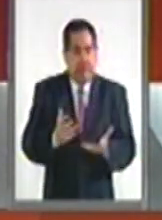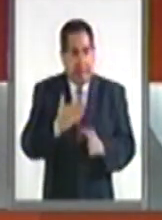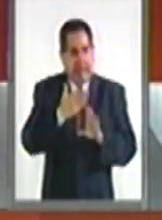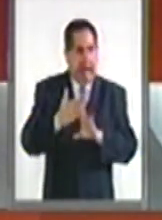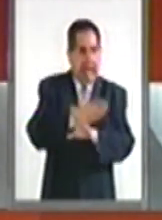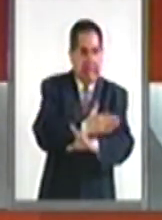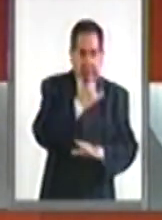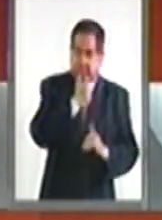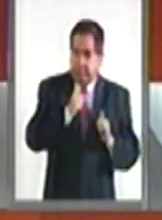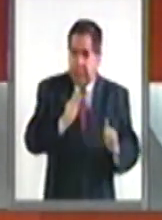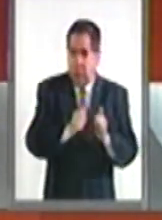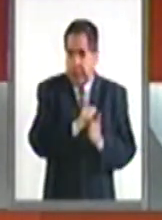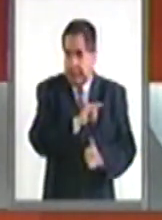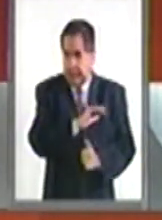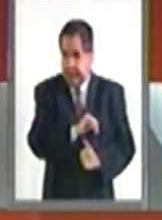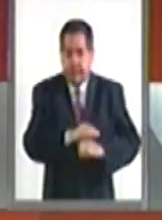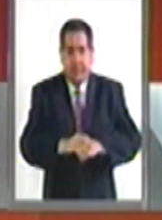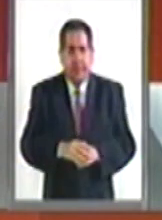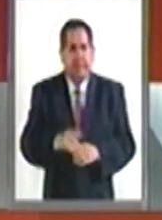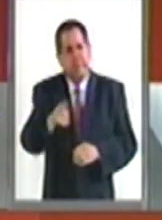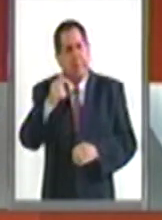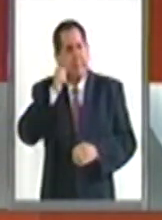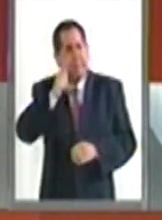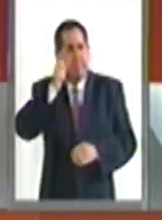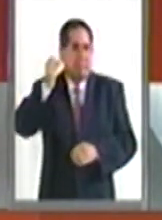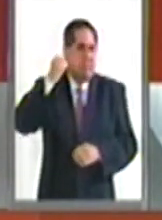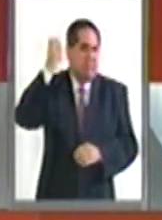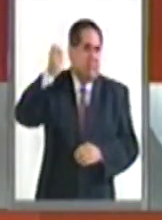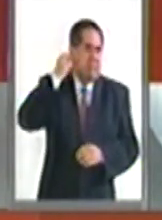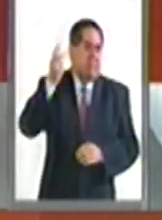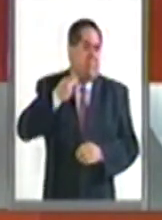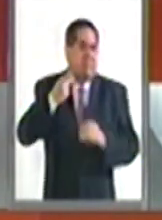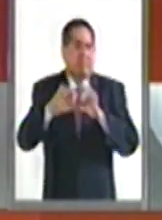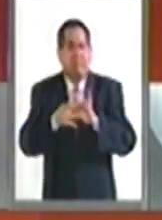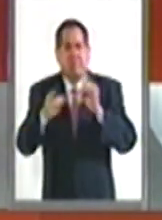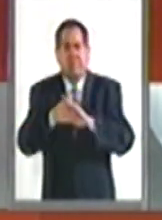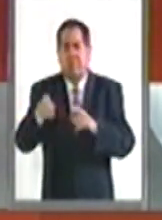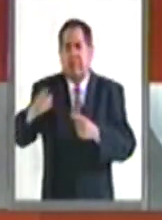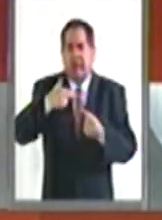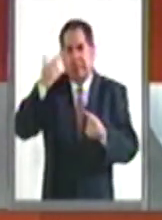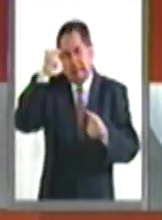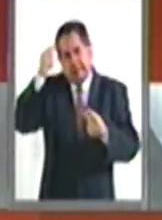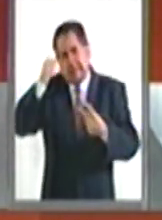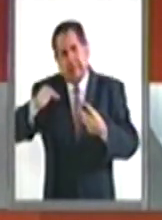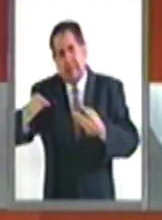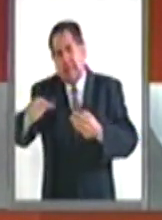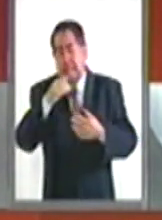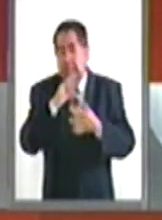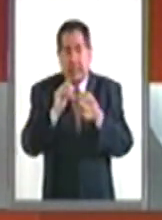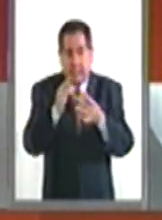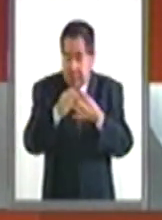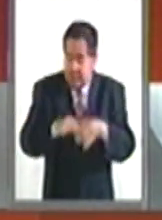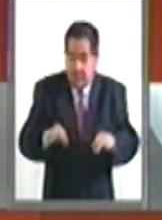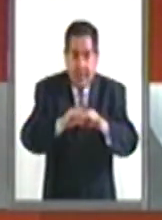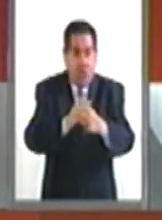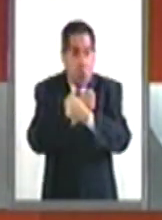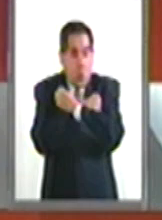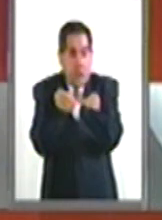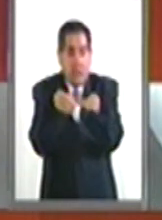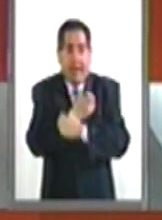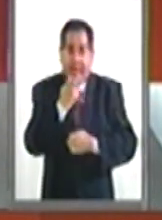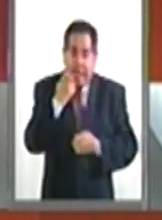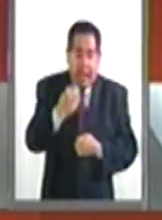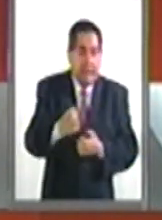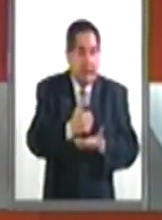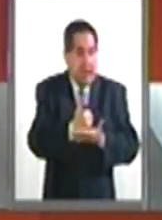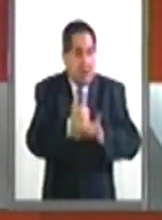Y mucho se ha dicho en la historia de los discursos políticos y de las argumentaciones que es la educación la que va a orientar a la